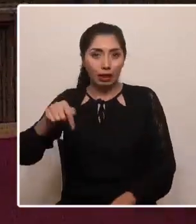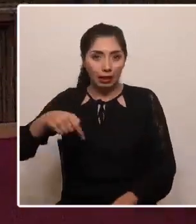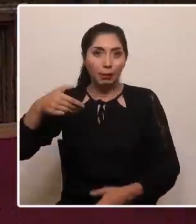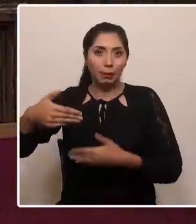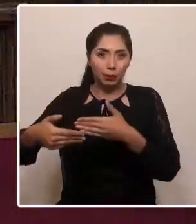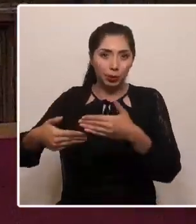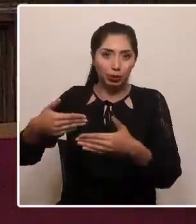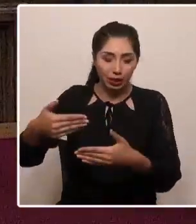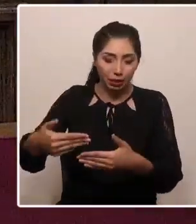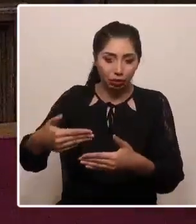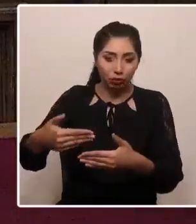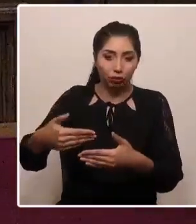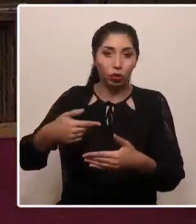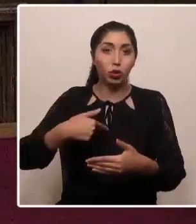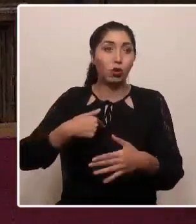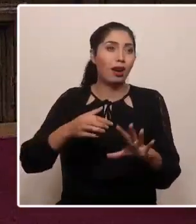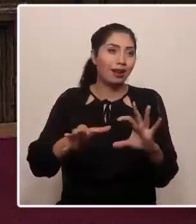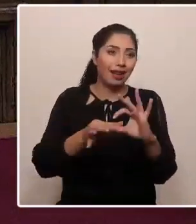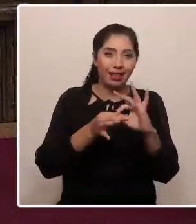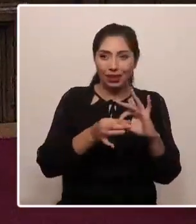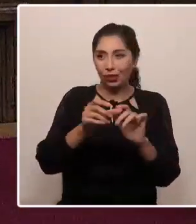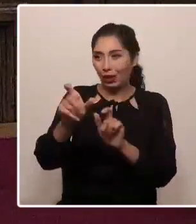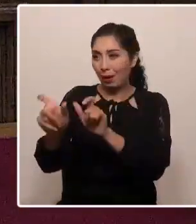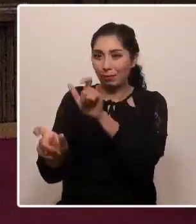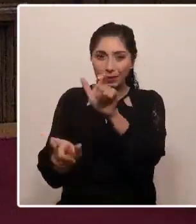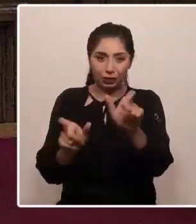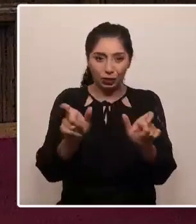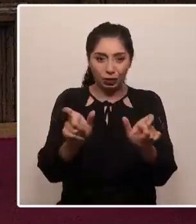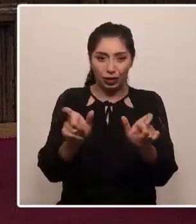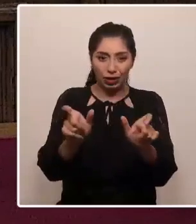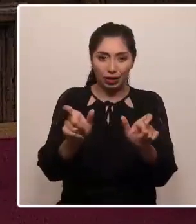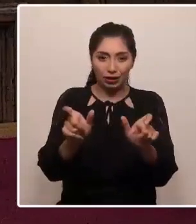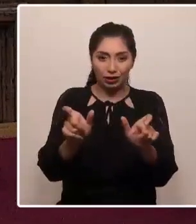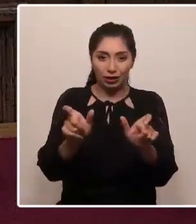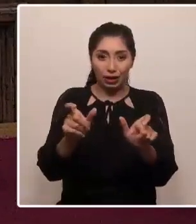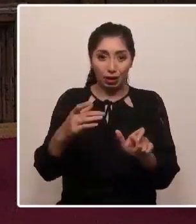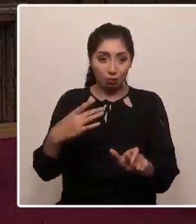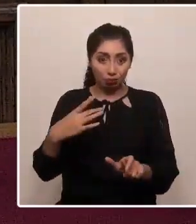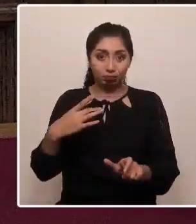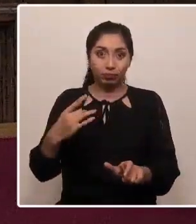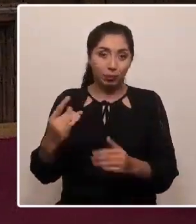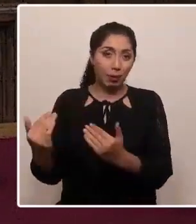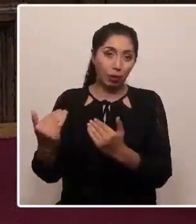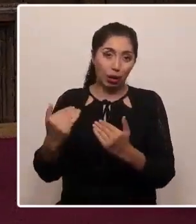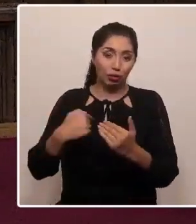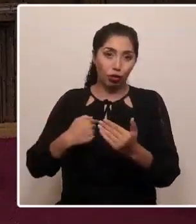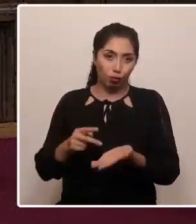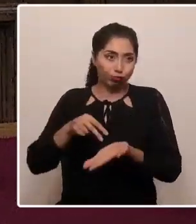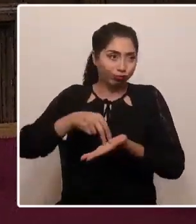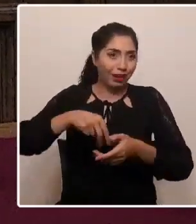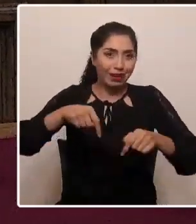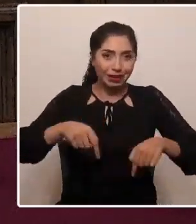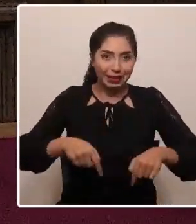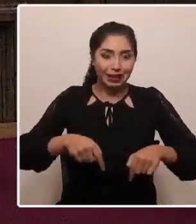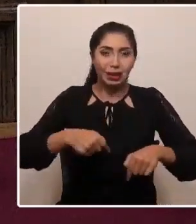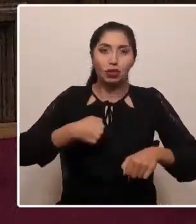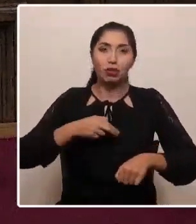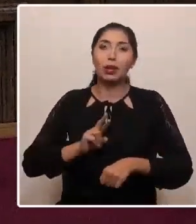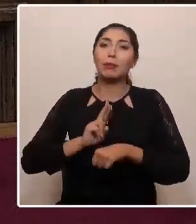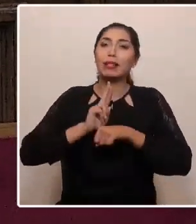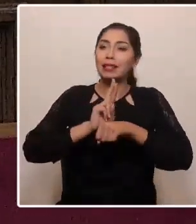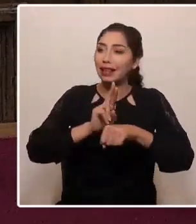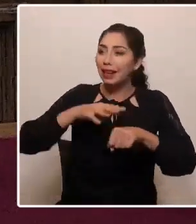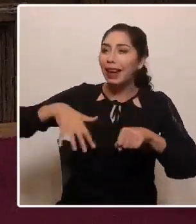mesa. Agradezco a las personas que me permitieron estar en este lugar, a quienes también buscaré representar y tener una voz para que